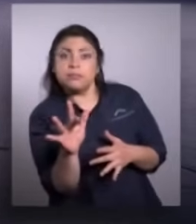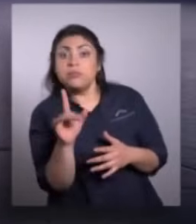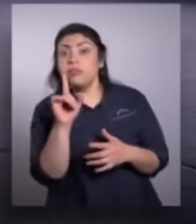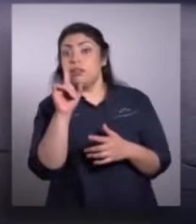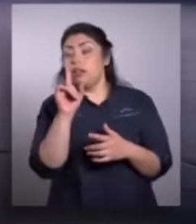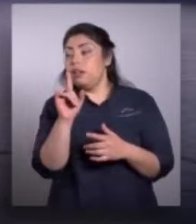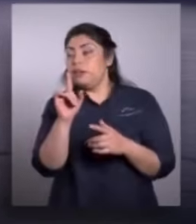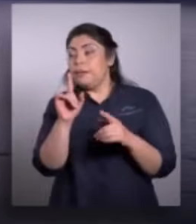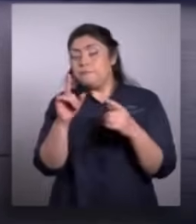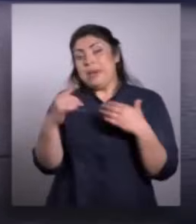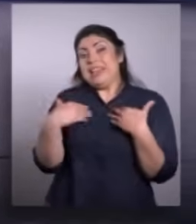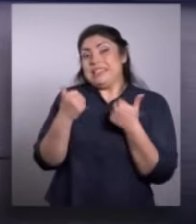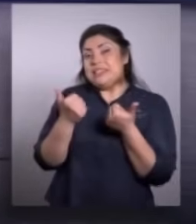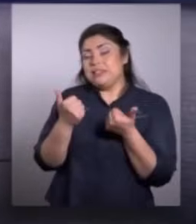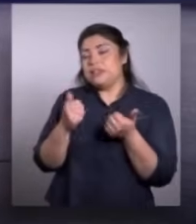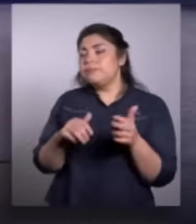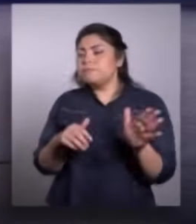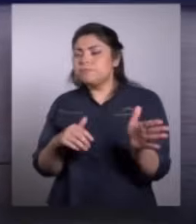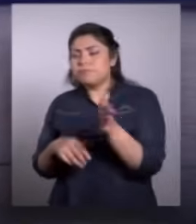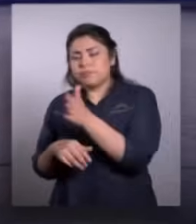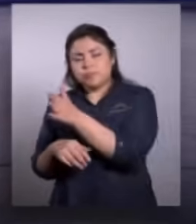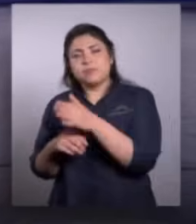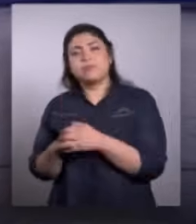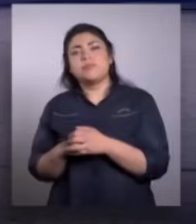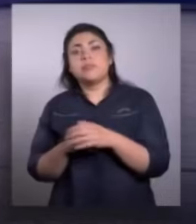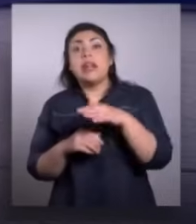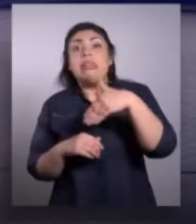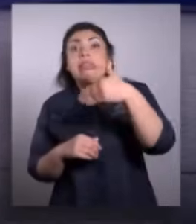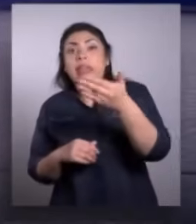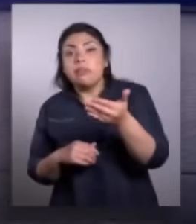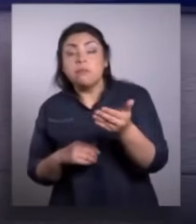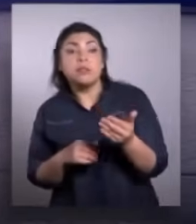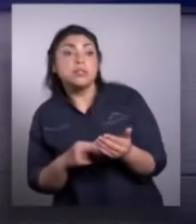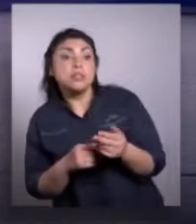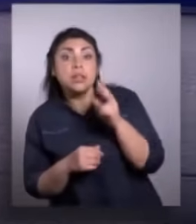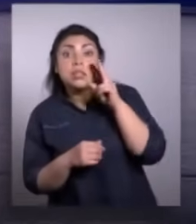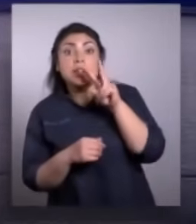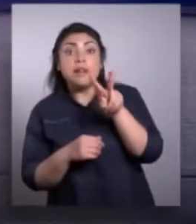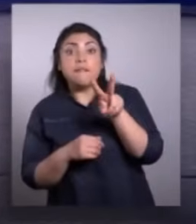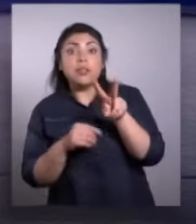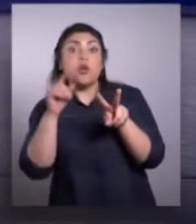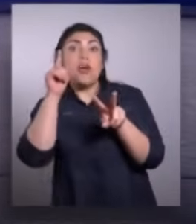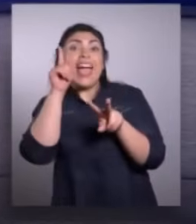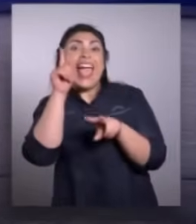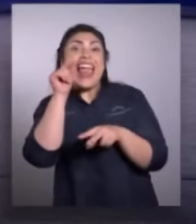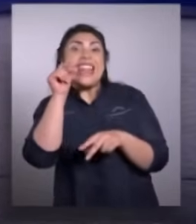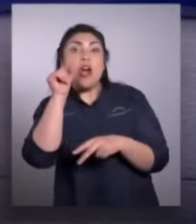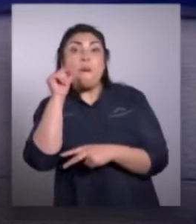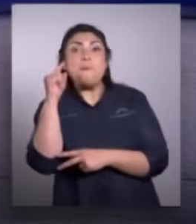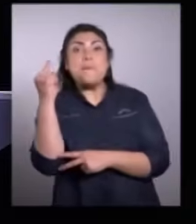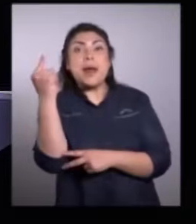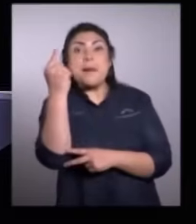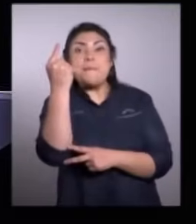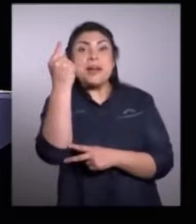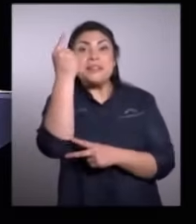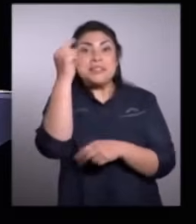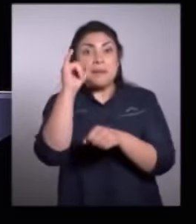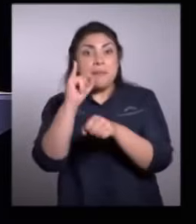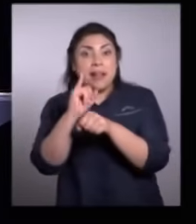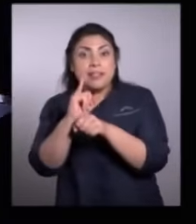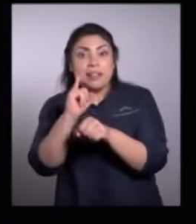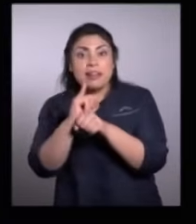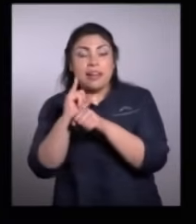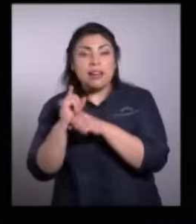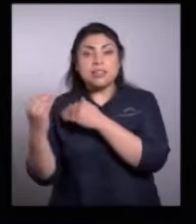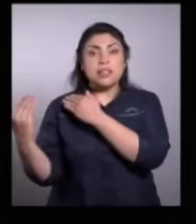vino uno de la casa Del principal de la sinagoga a decirle Tu hija ha muerto, no molestes más al maestro Oyéndolo